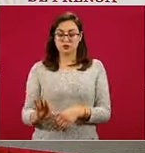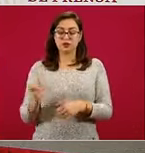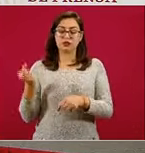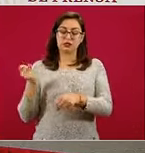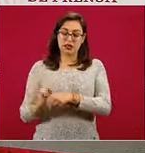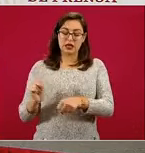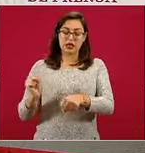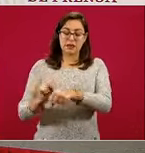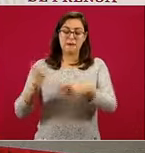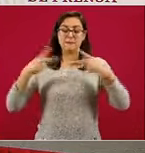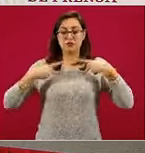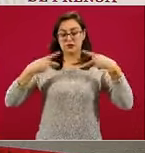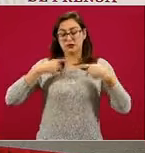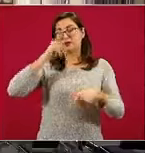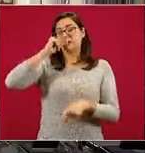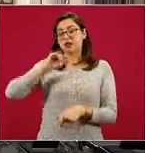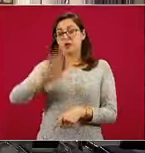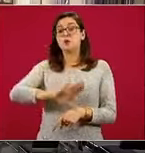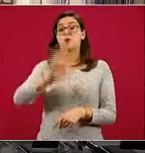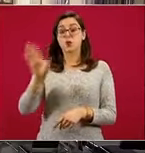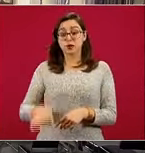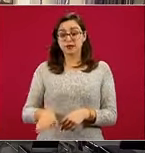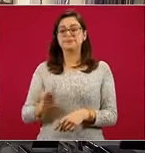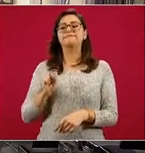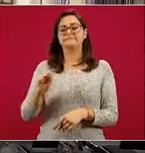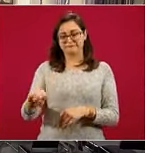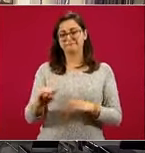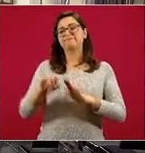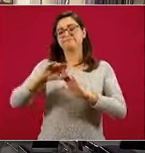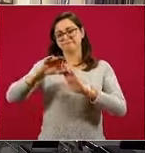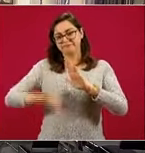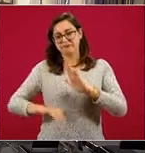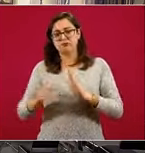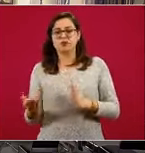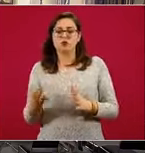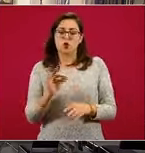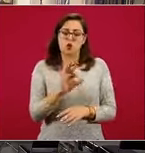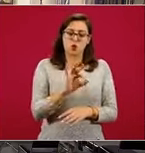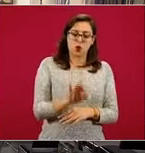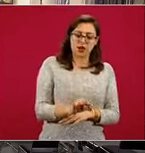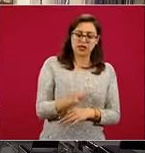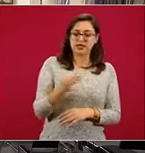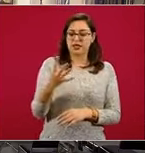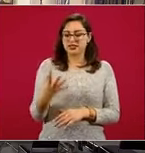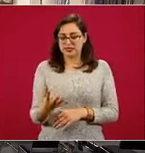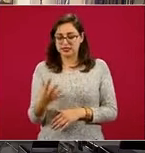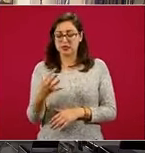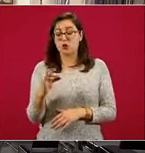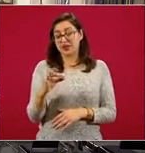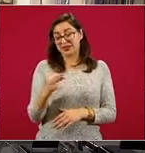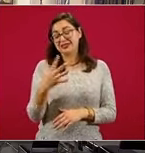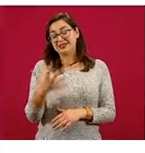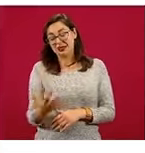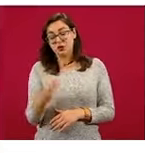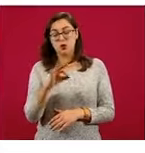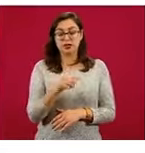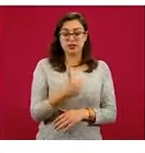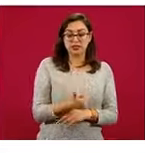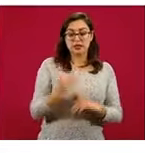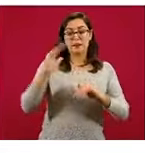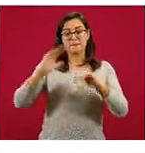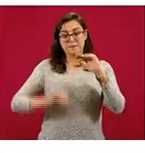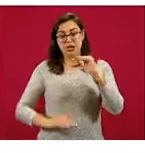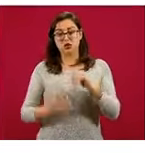semanal para efecto de las defunciones, que en comparativo entre la 45 y la 46 es una disminución de